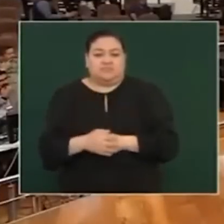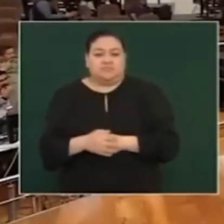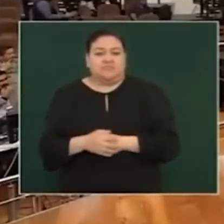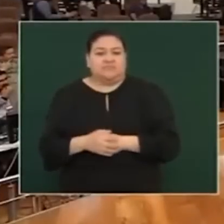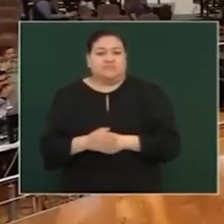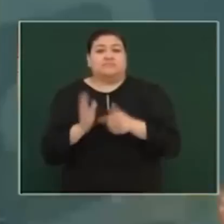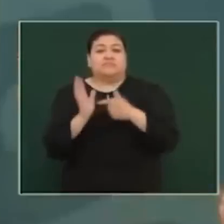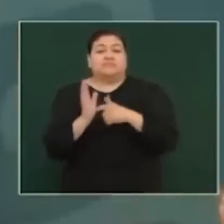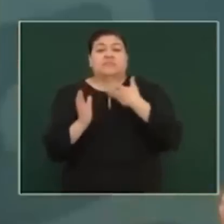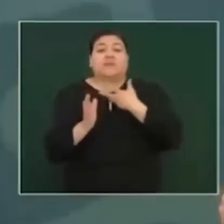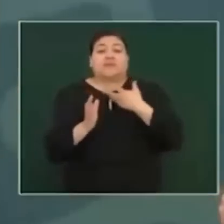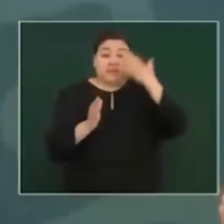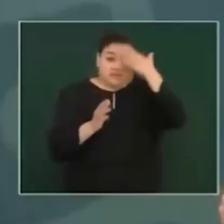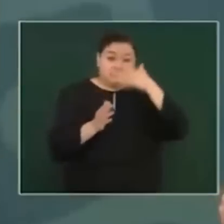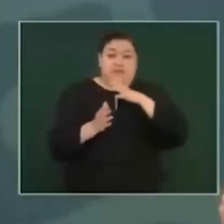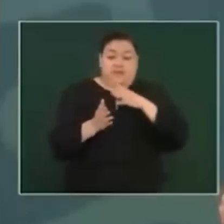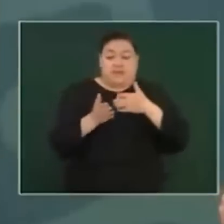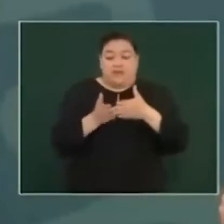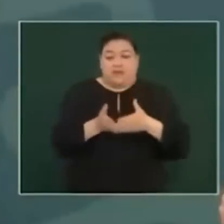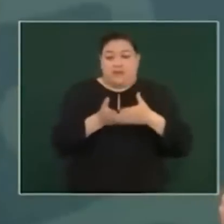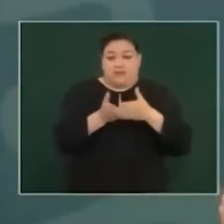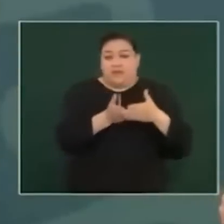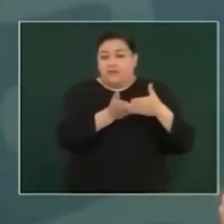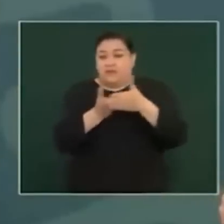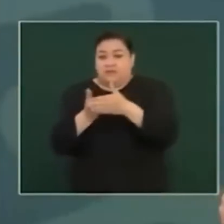Un cargamento